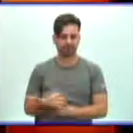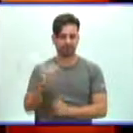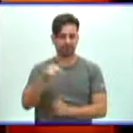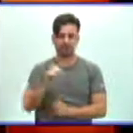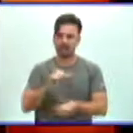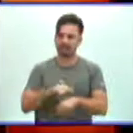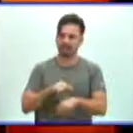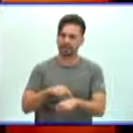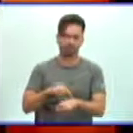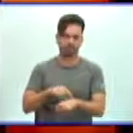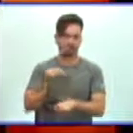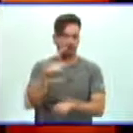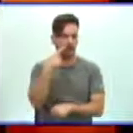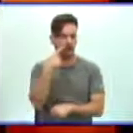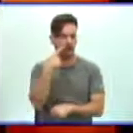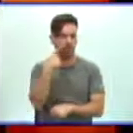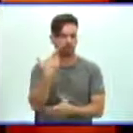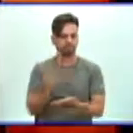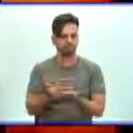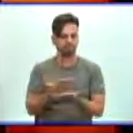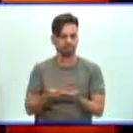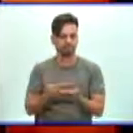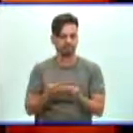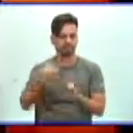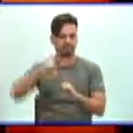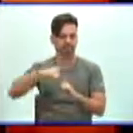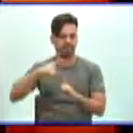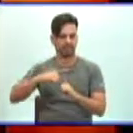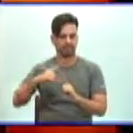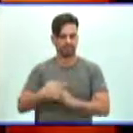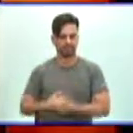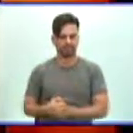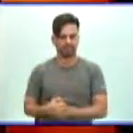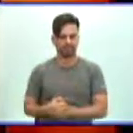qué les propongo como actividad independiente.